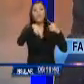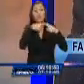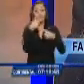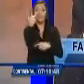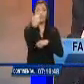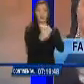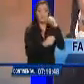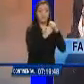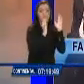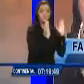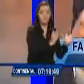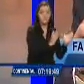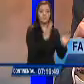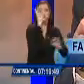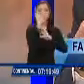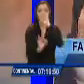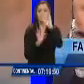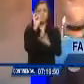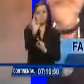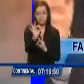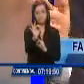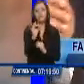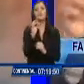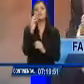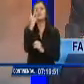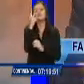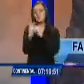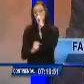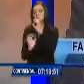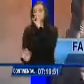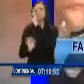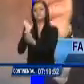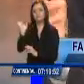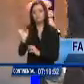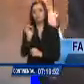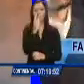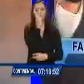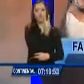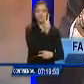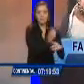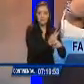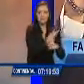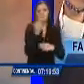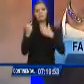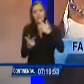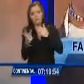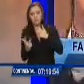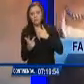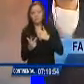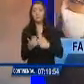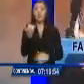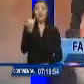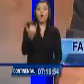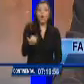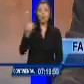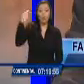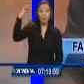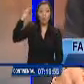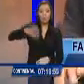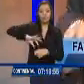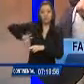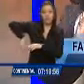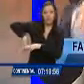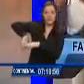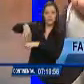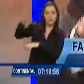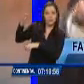3 años. 2 la primera ocasión, 3 la segunda, 2 la primera, 3 la segunda. Solo por esta única vez hubo sorteo